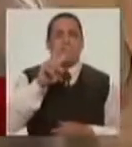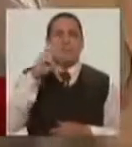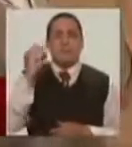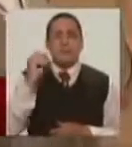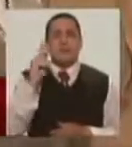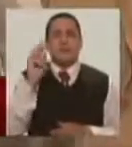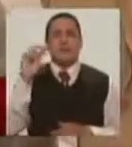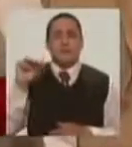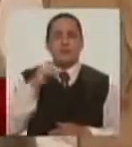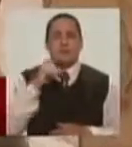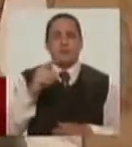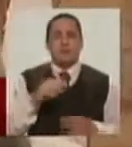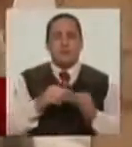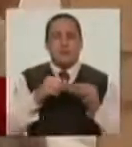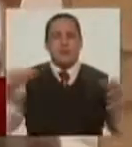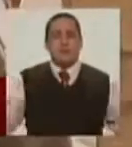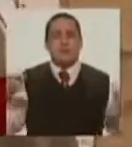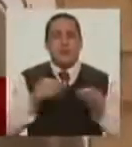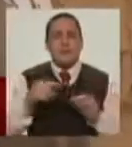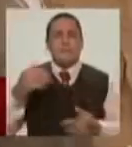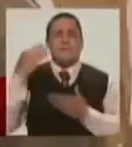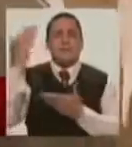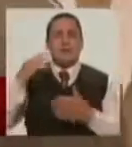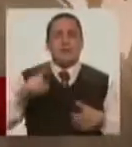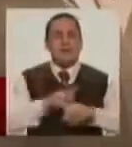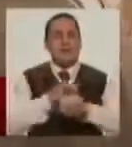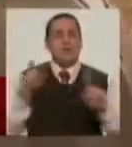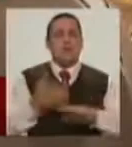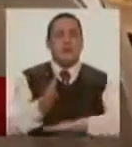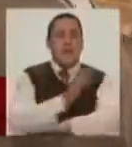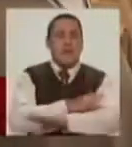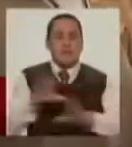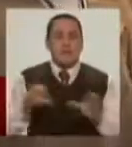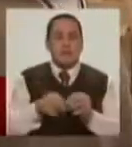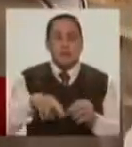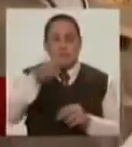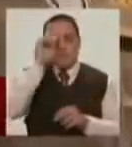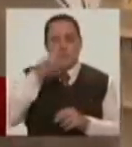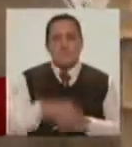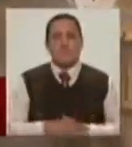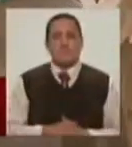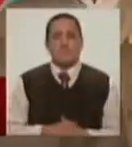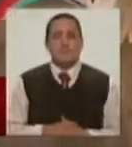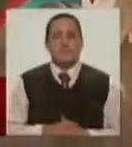220 kilómetros de fibra óptica para Piura, sin precedentes en el Perú.